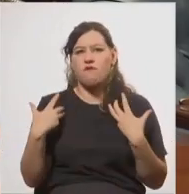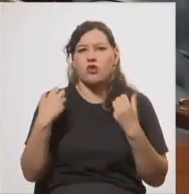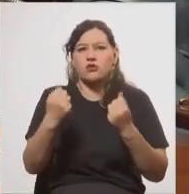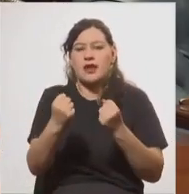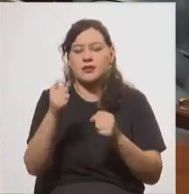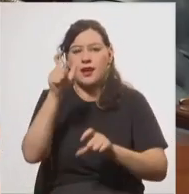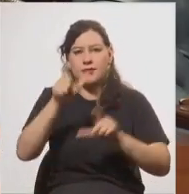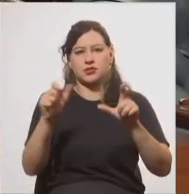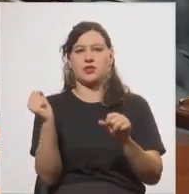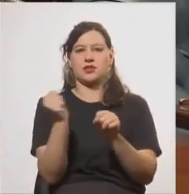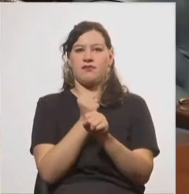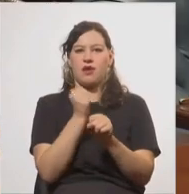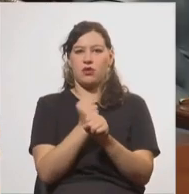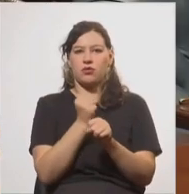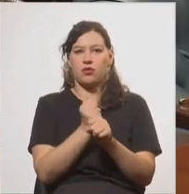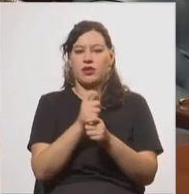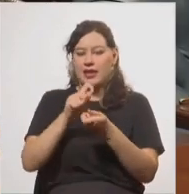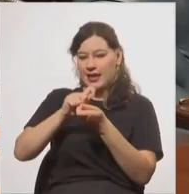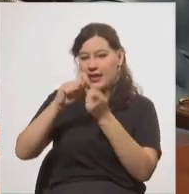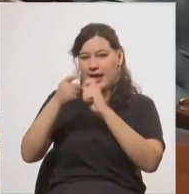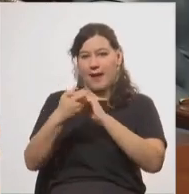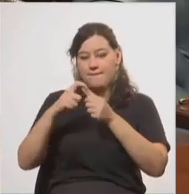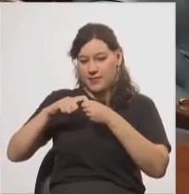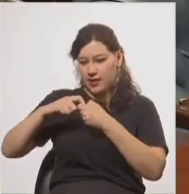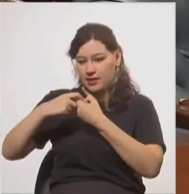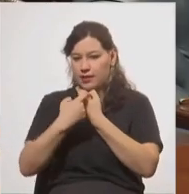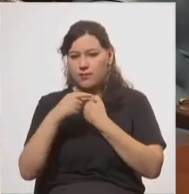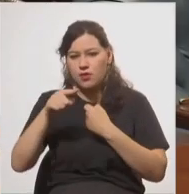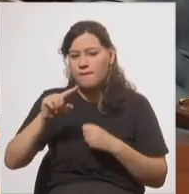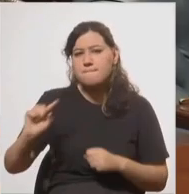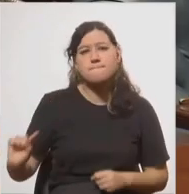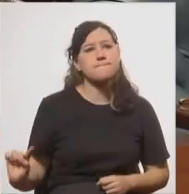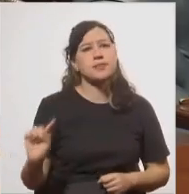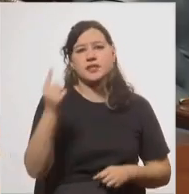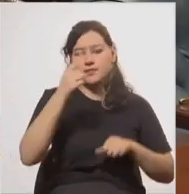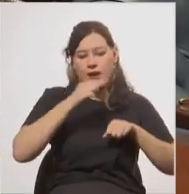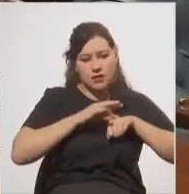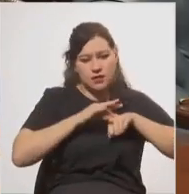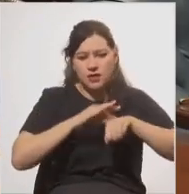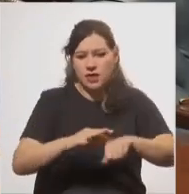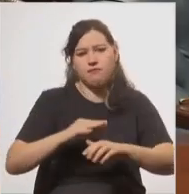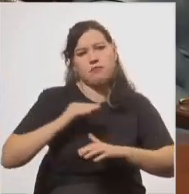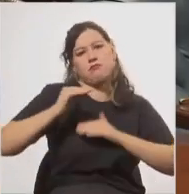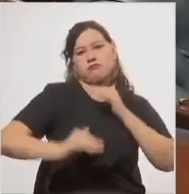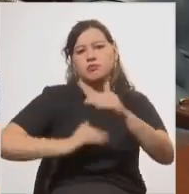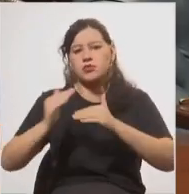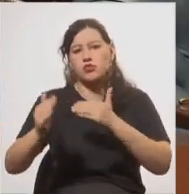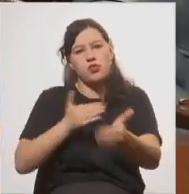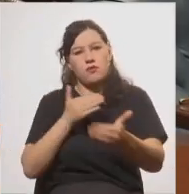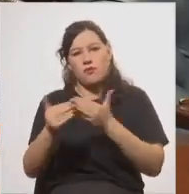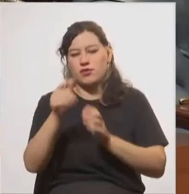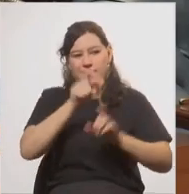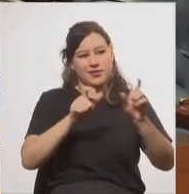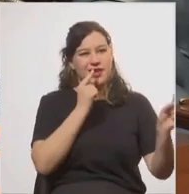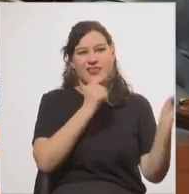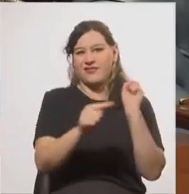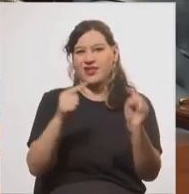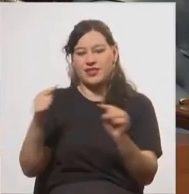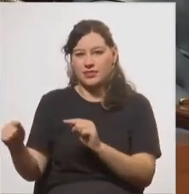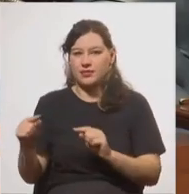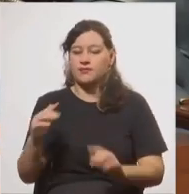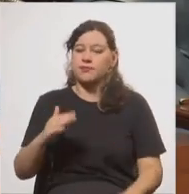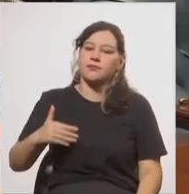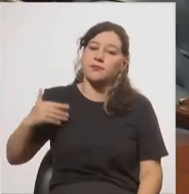los trabajadores, convirtiendo el gremio en un puntal para avanzar superando diferencias. Más adelante,